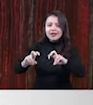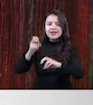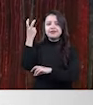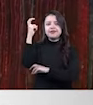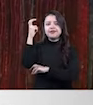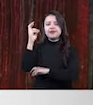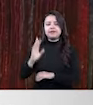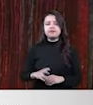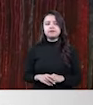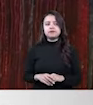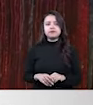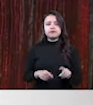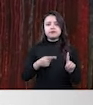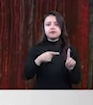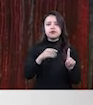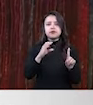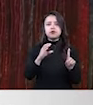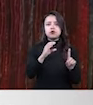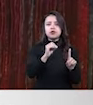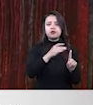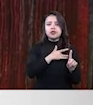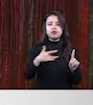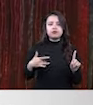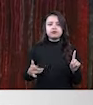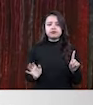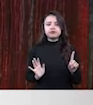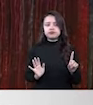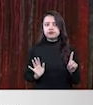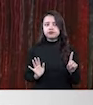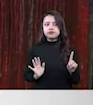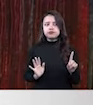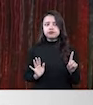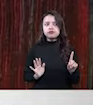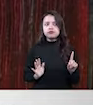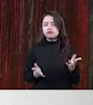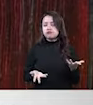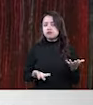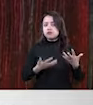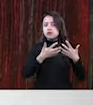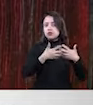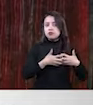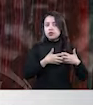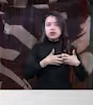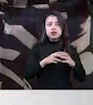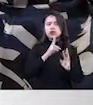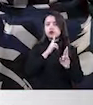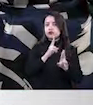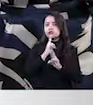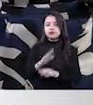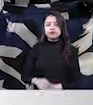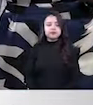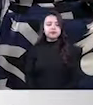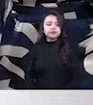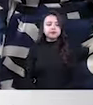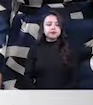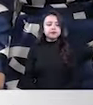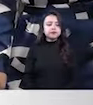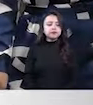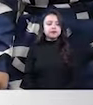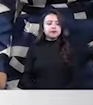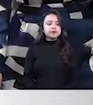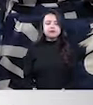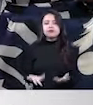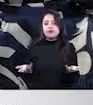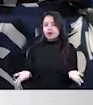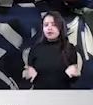una EPS que se llama COSALUD, que no responde a las EPS que intervenían. Bueno, pues ahí